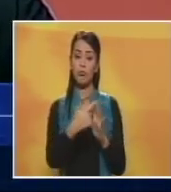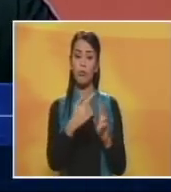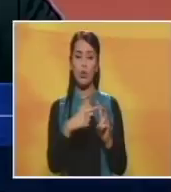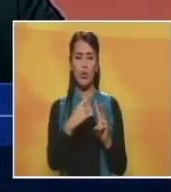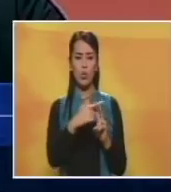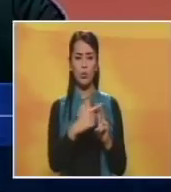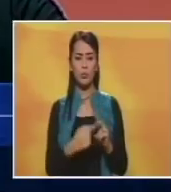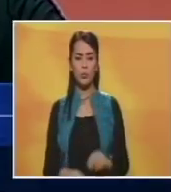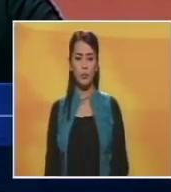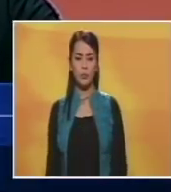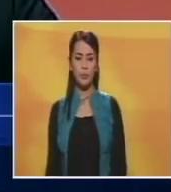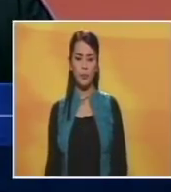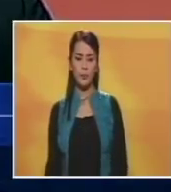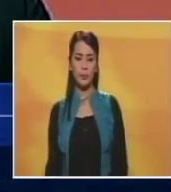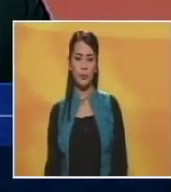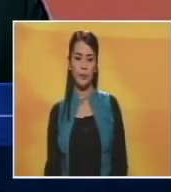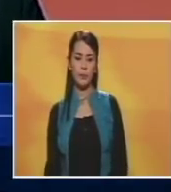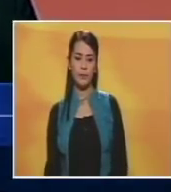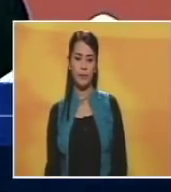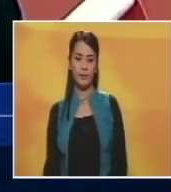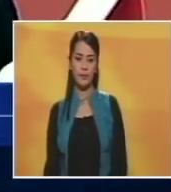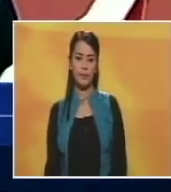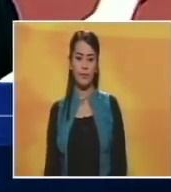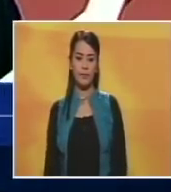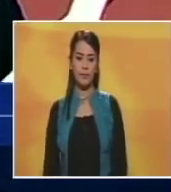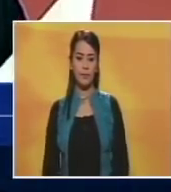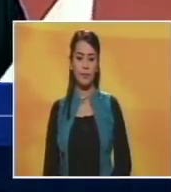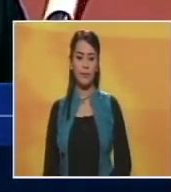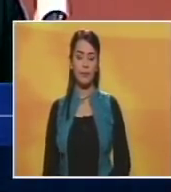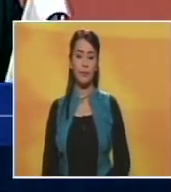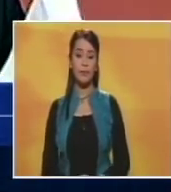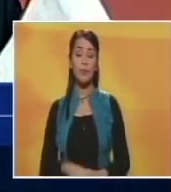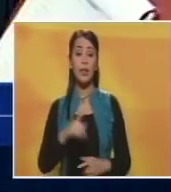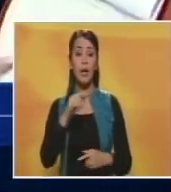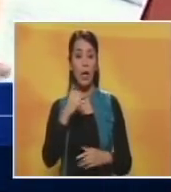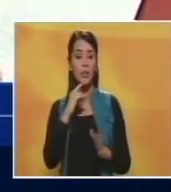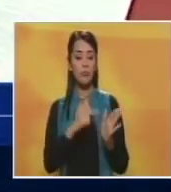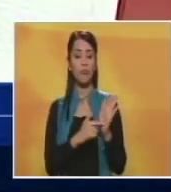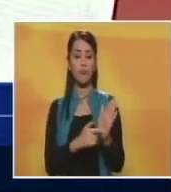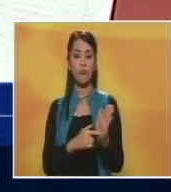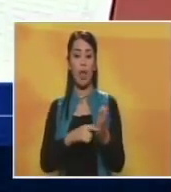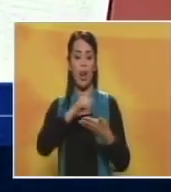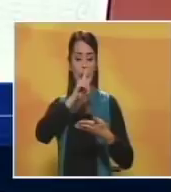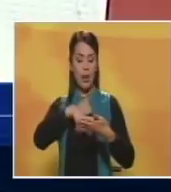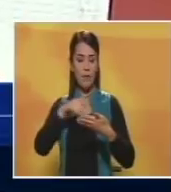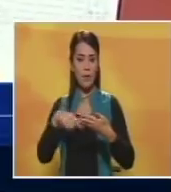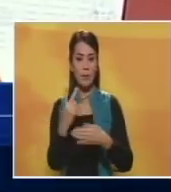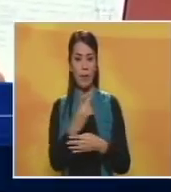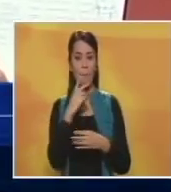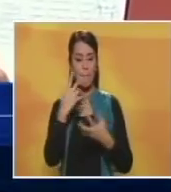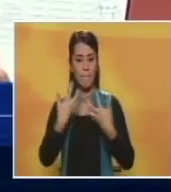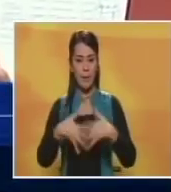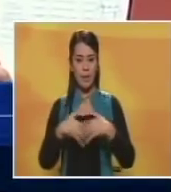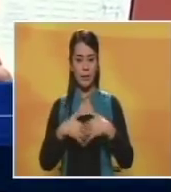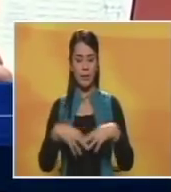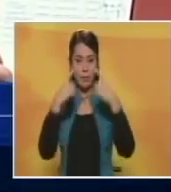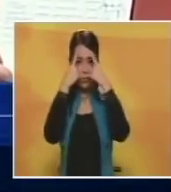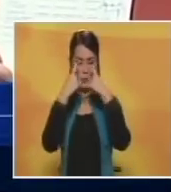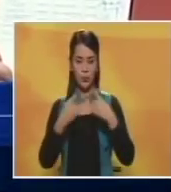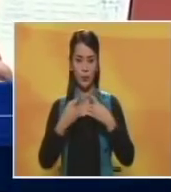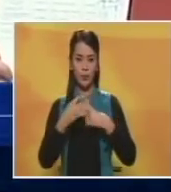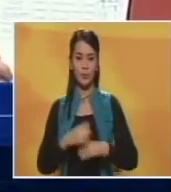esta canasta del hogar. Aquí está la firma de las empresas, ¿verdad?, de los empresarios.